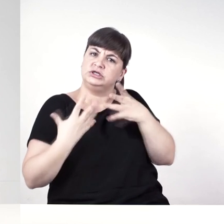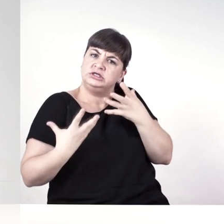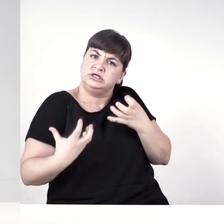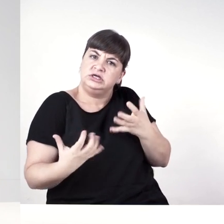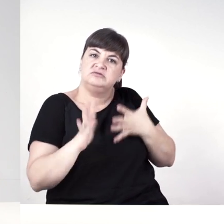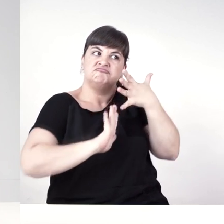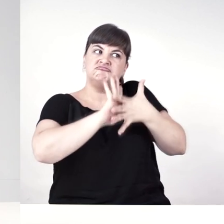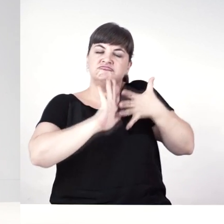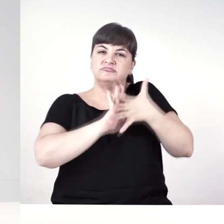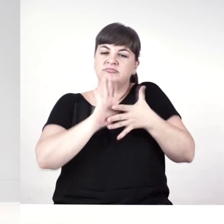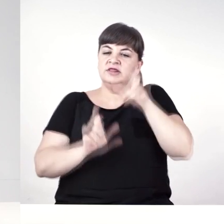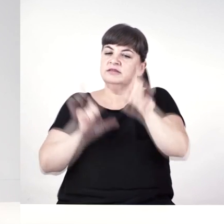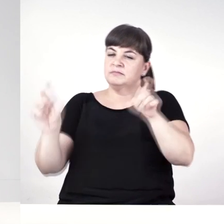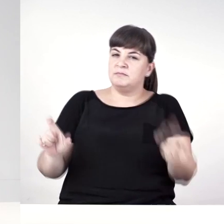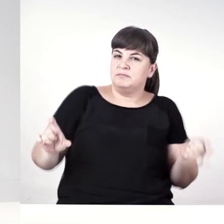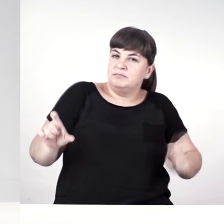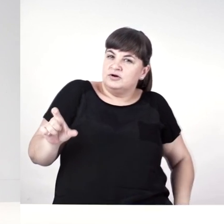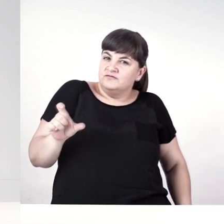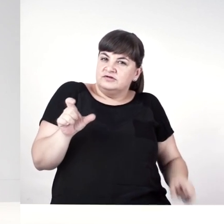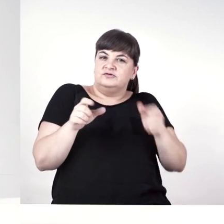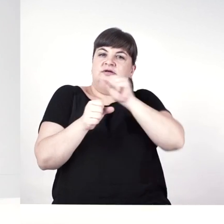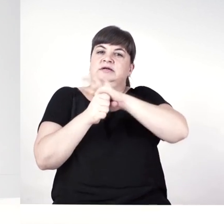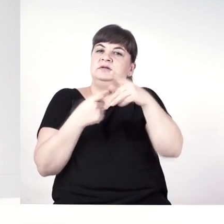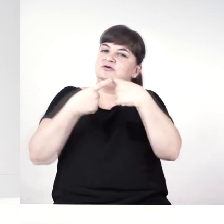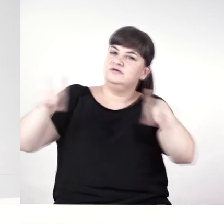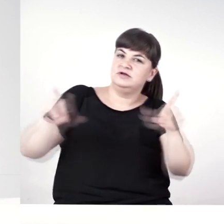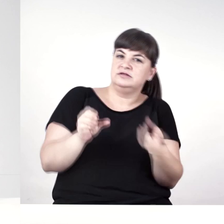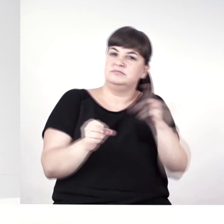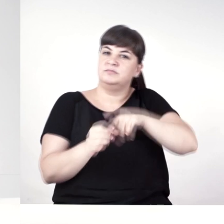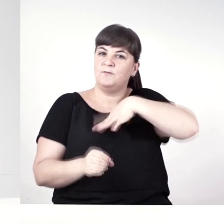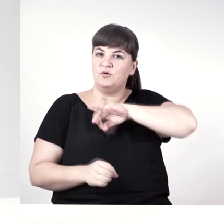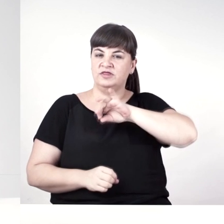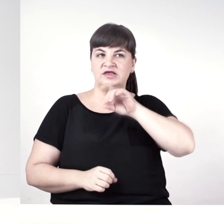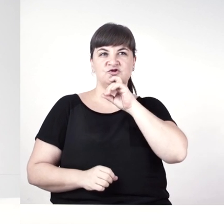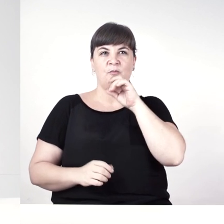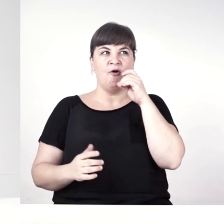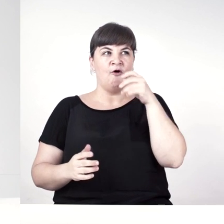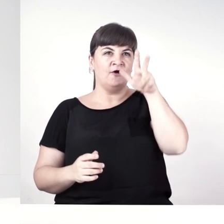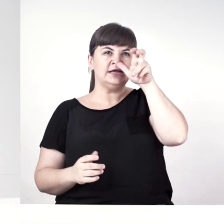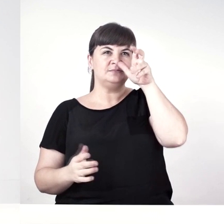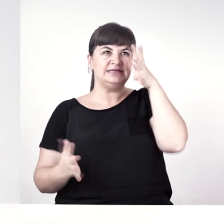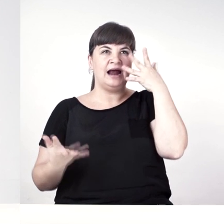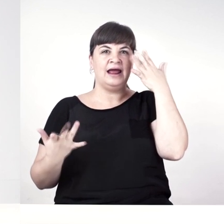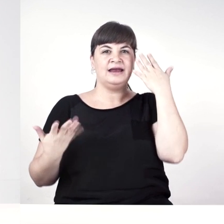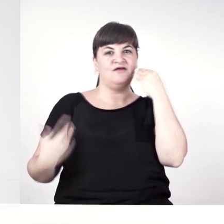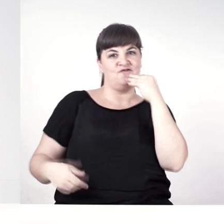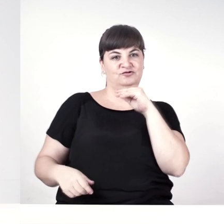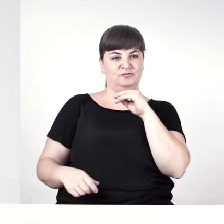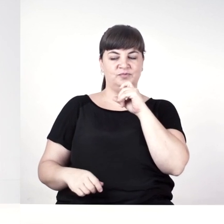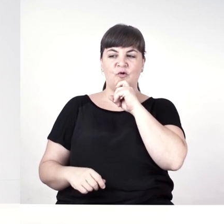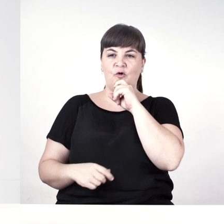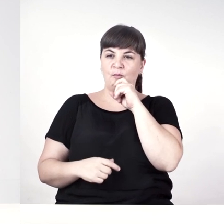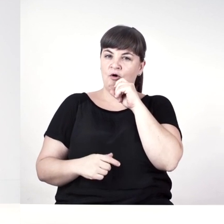cosas serias. Contéis con muchos profesionales de diferentes ámbitos. Abre ventanas para que corra el aire, aire fresco. Como una fuente de apoyo,